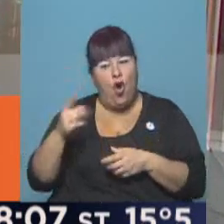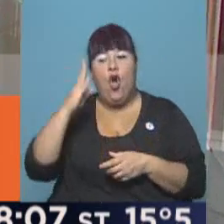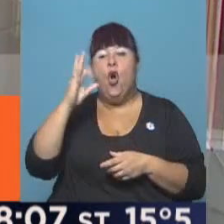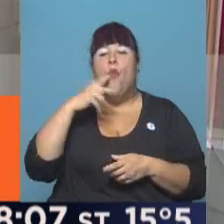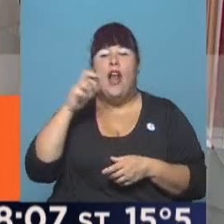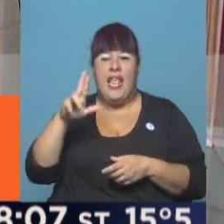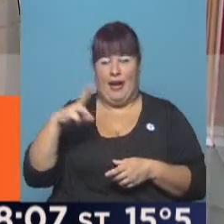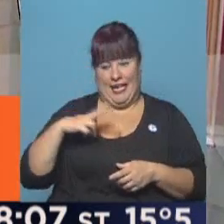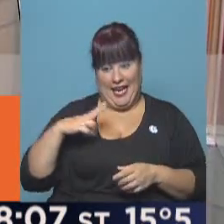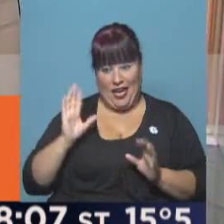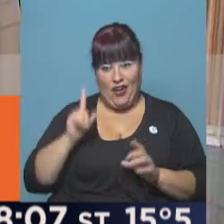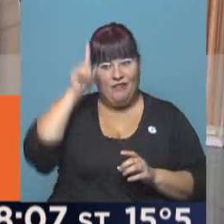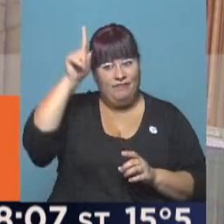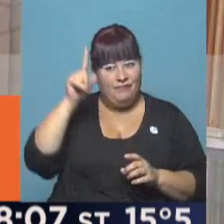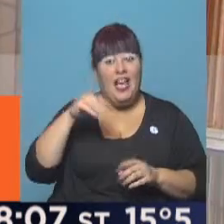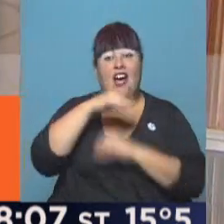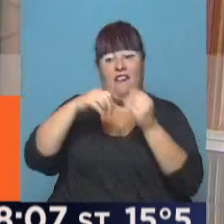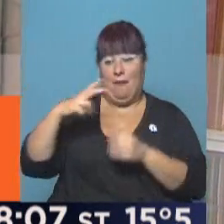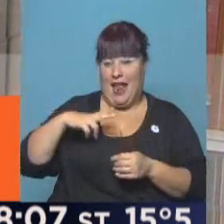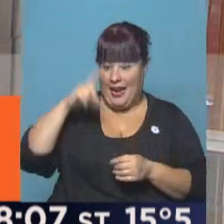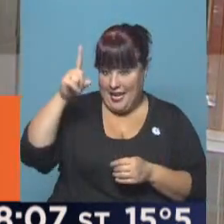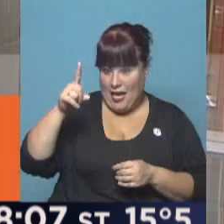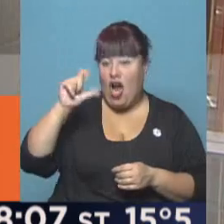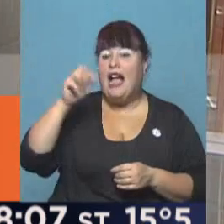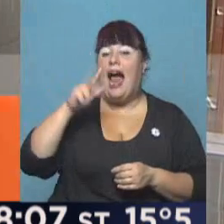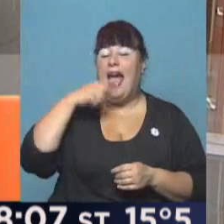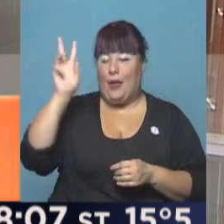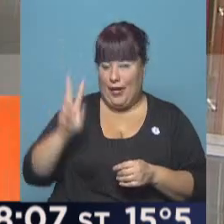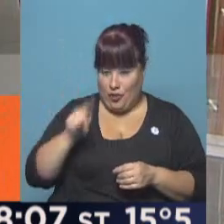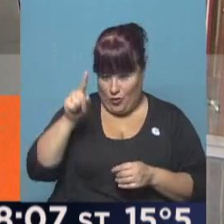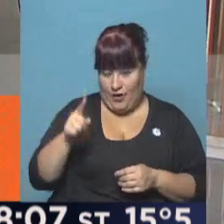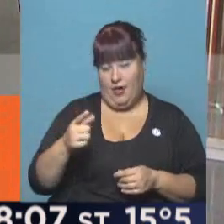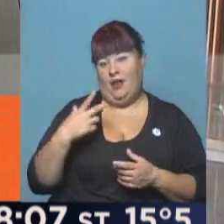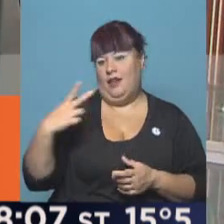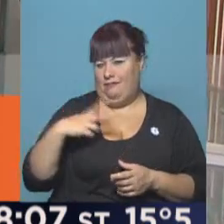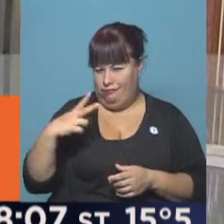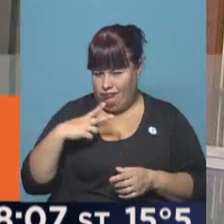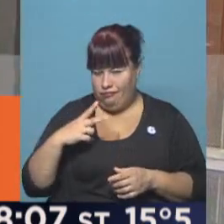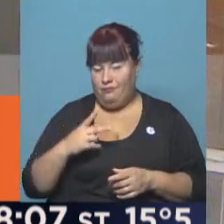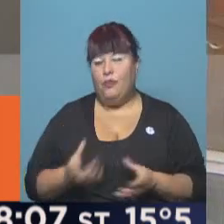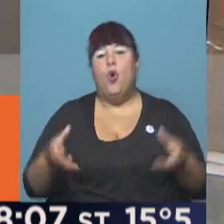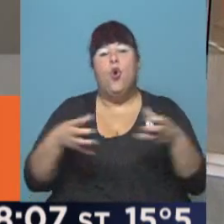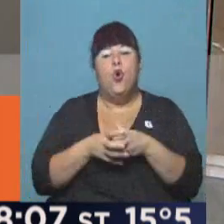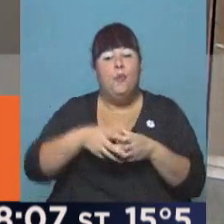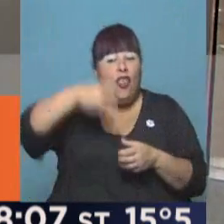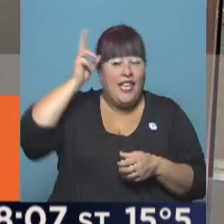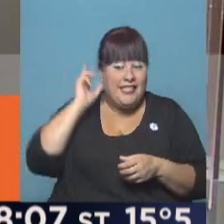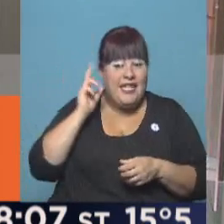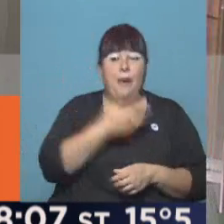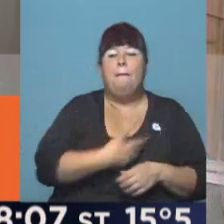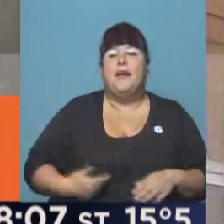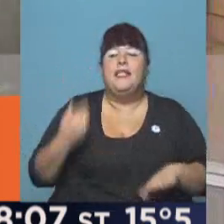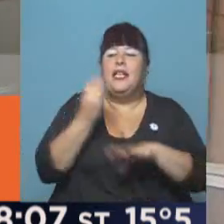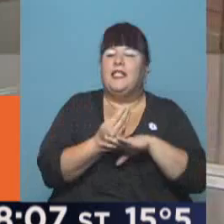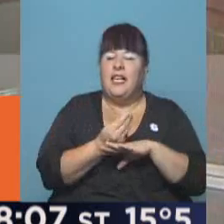es un aristócrata. Claro. Familia aristocrática de Caracas. Hombre de fortuna. La Junta en Chile la